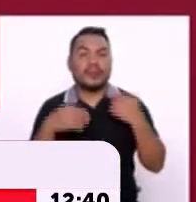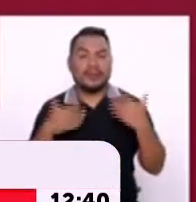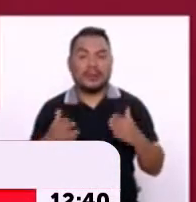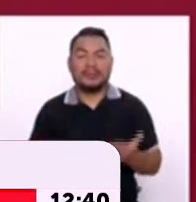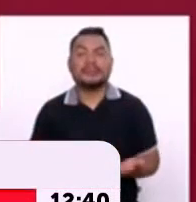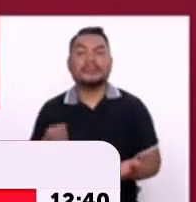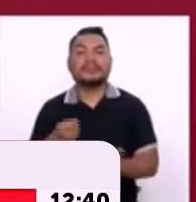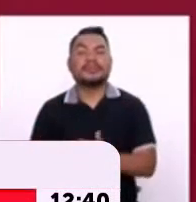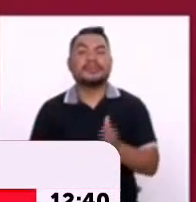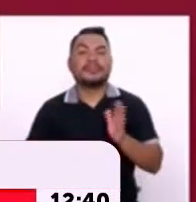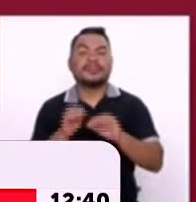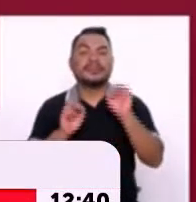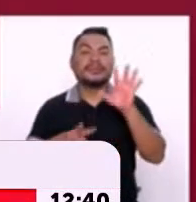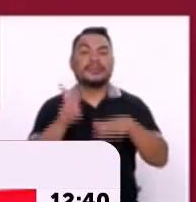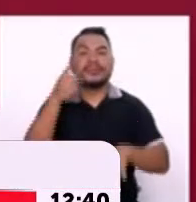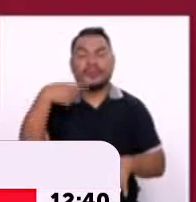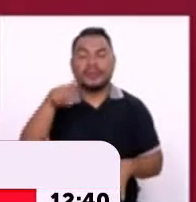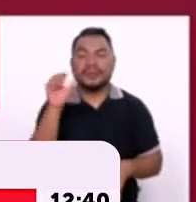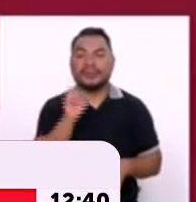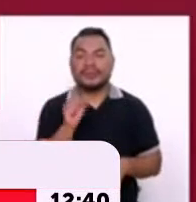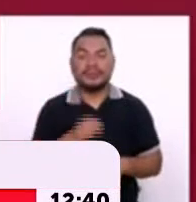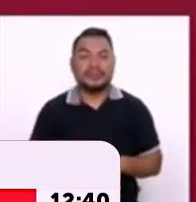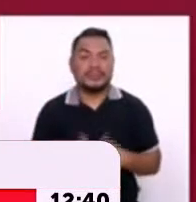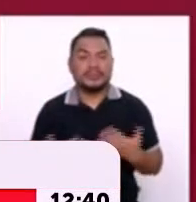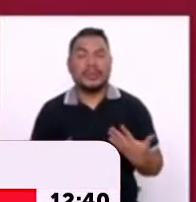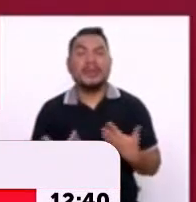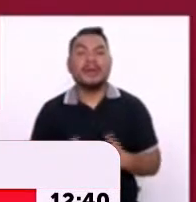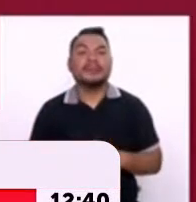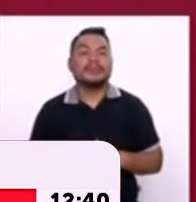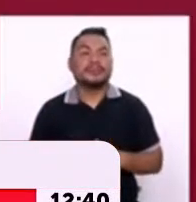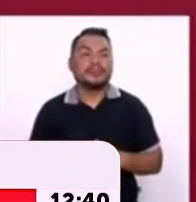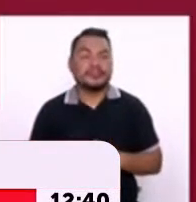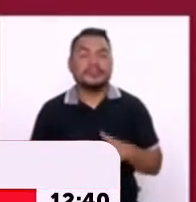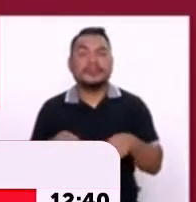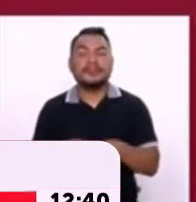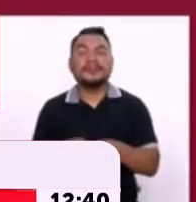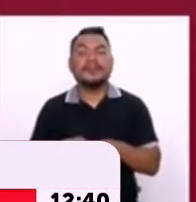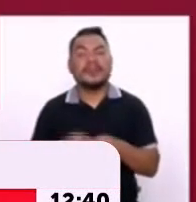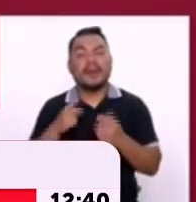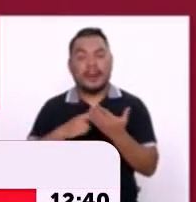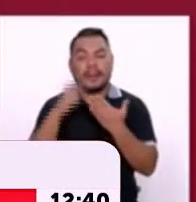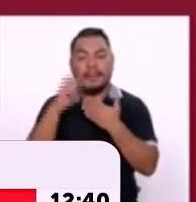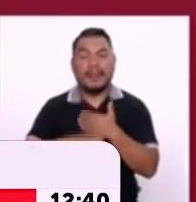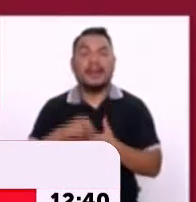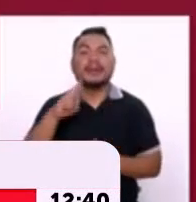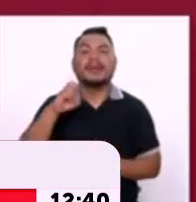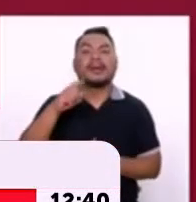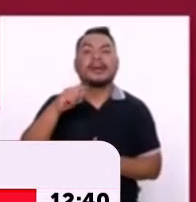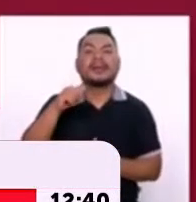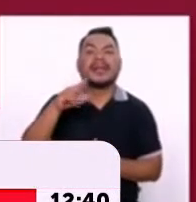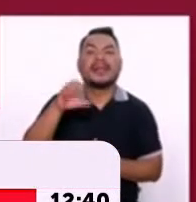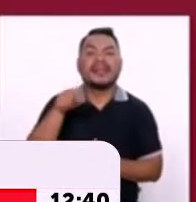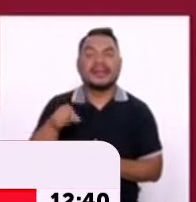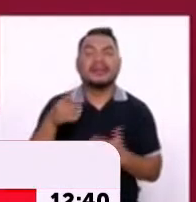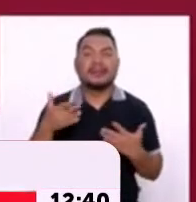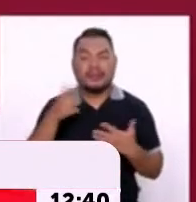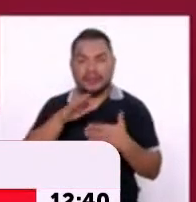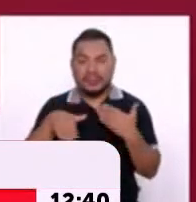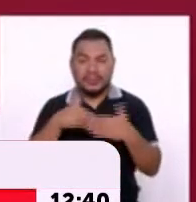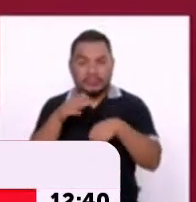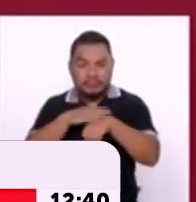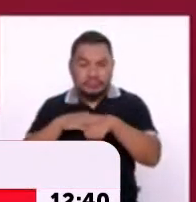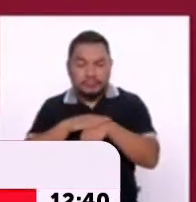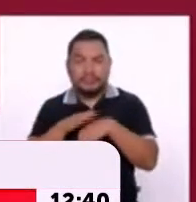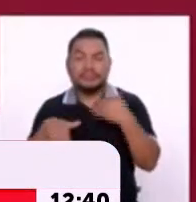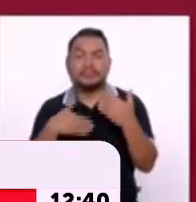se han destinado más de 12 millones de soles al plan Rescatarte, que se enmarcan dentro